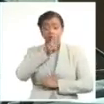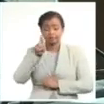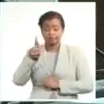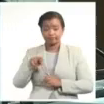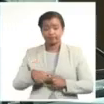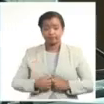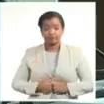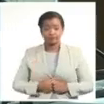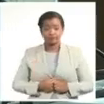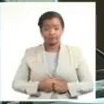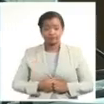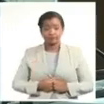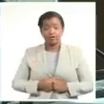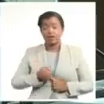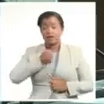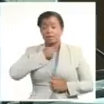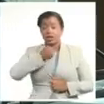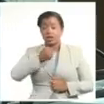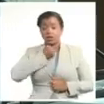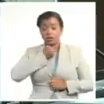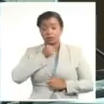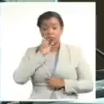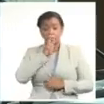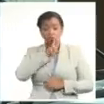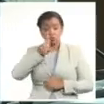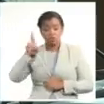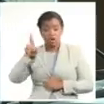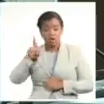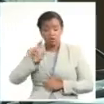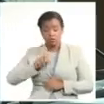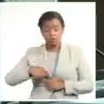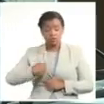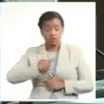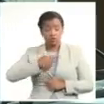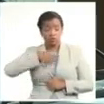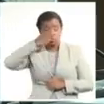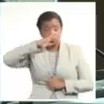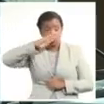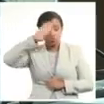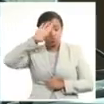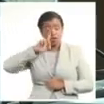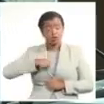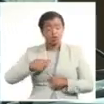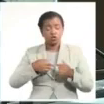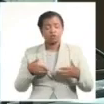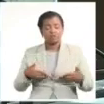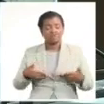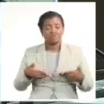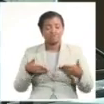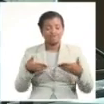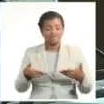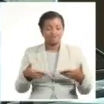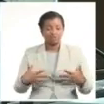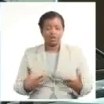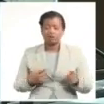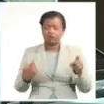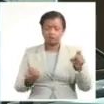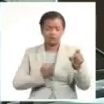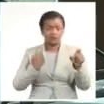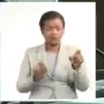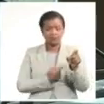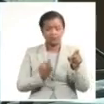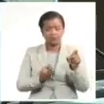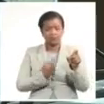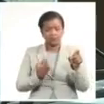Por el periodismo revolucionario, por Cuba, nos disponemos a librar nuevas batallas.